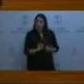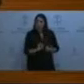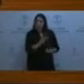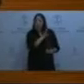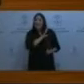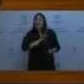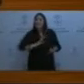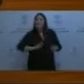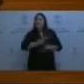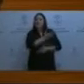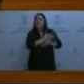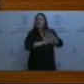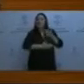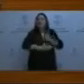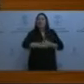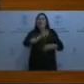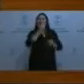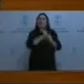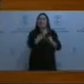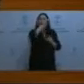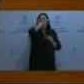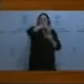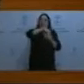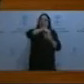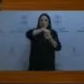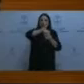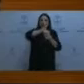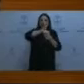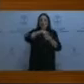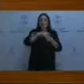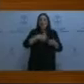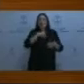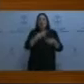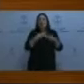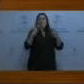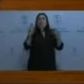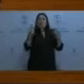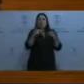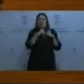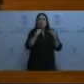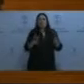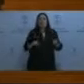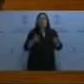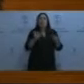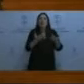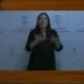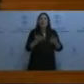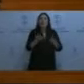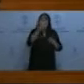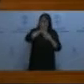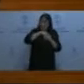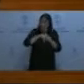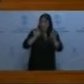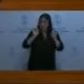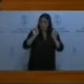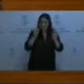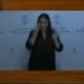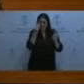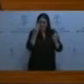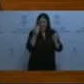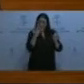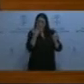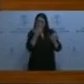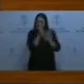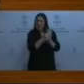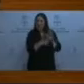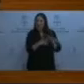con discapacidad trabajan en la función pública asturiana, incluidos docentes? Sospechamos que ni tan siquiera tienen datos. En la